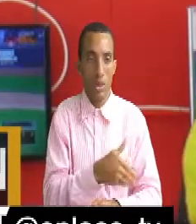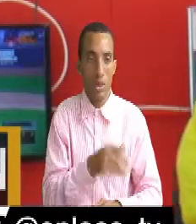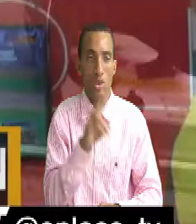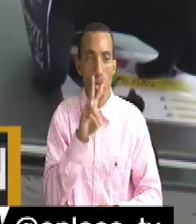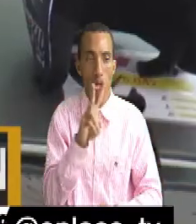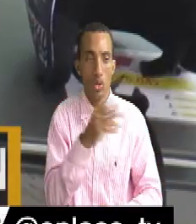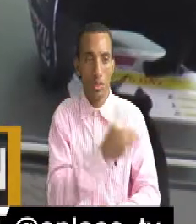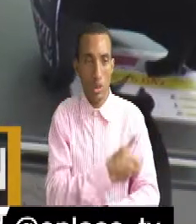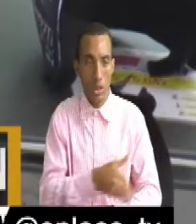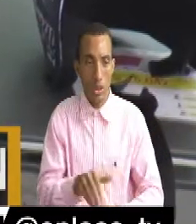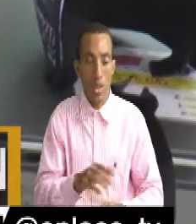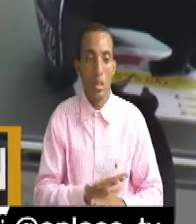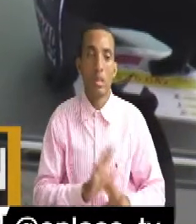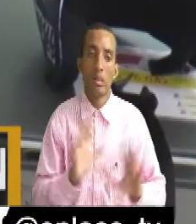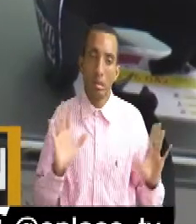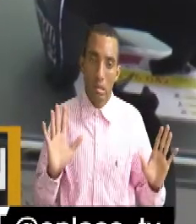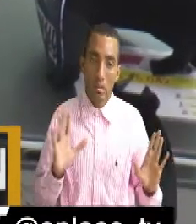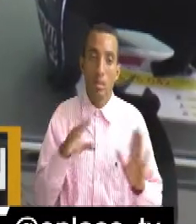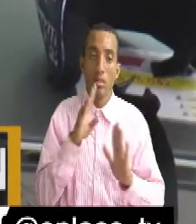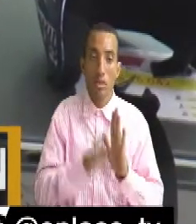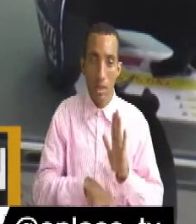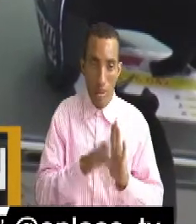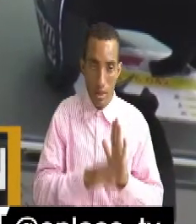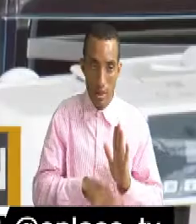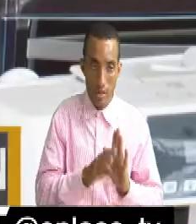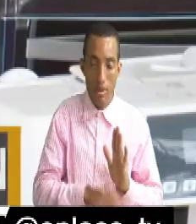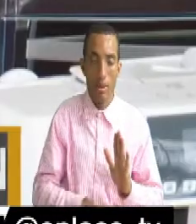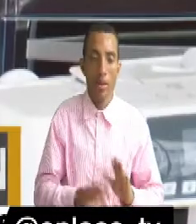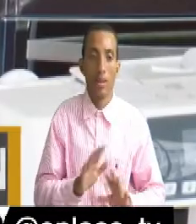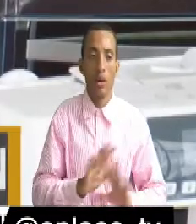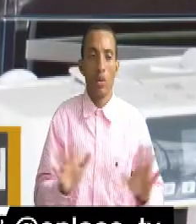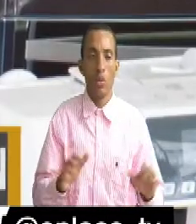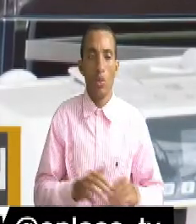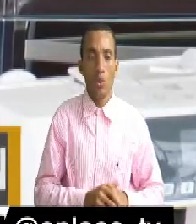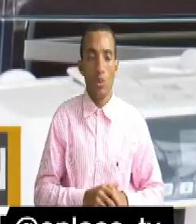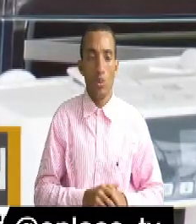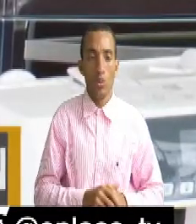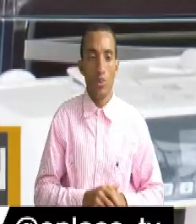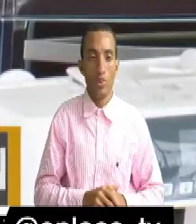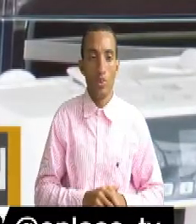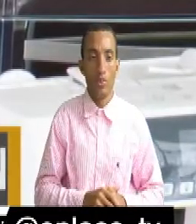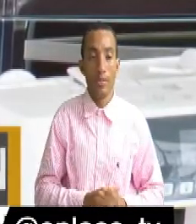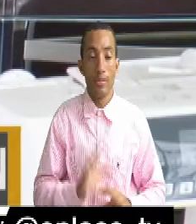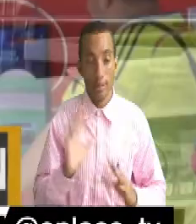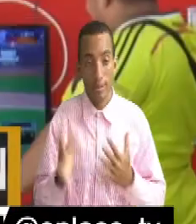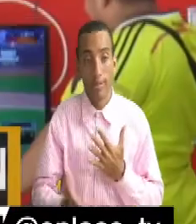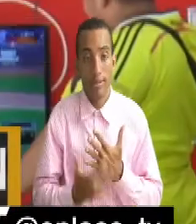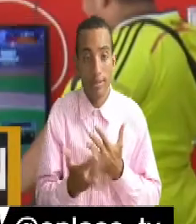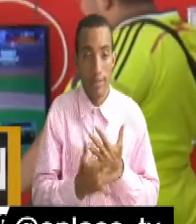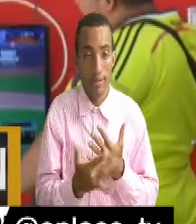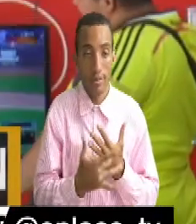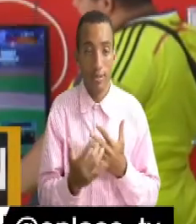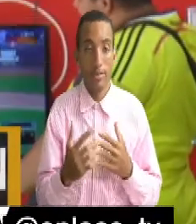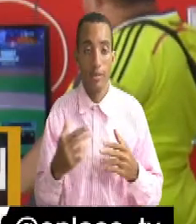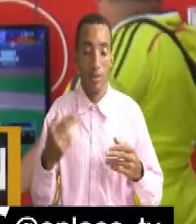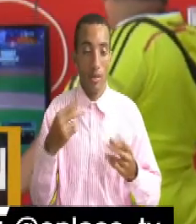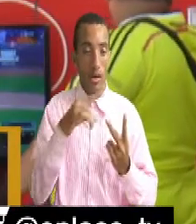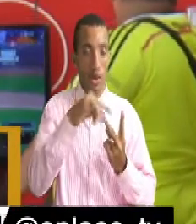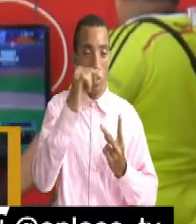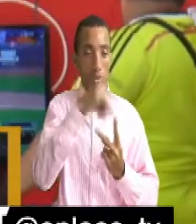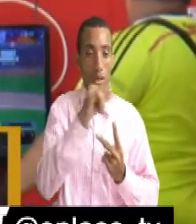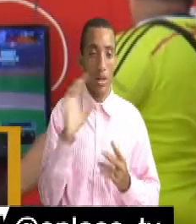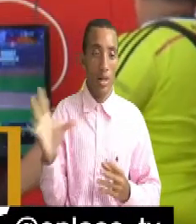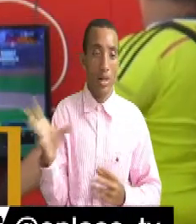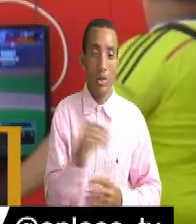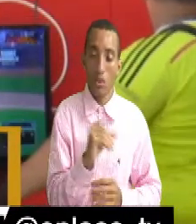1.621.000. O sea, se nota que las diferencias son muy grandes y repito, esto es un estímulo que hace nuestra cooperativa a todos los